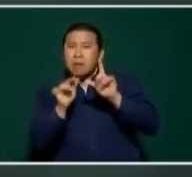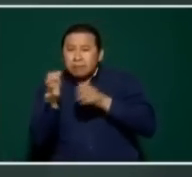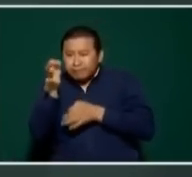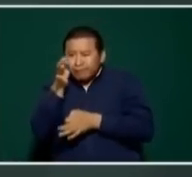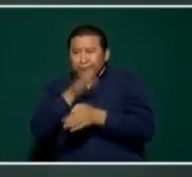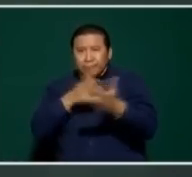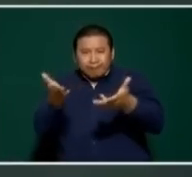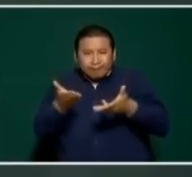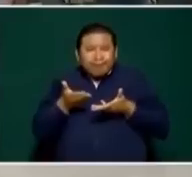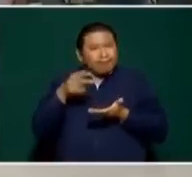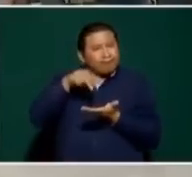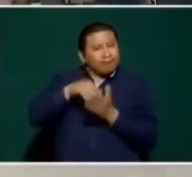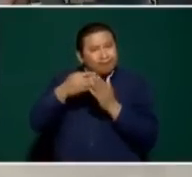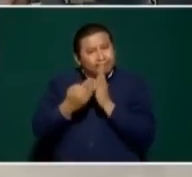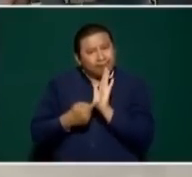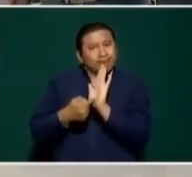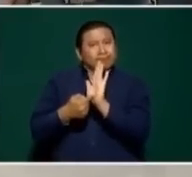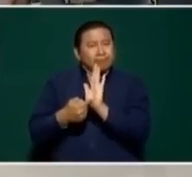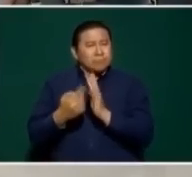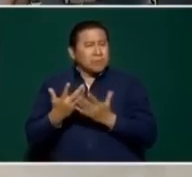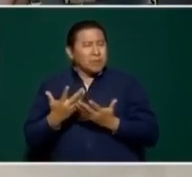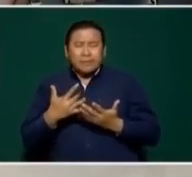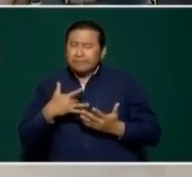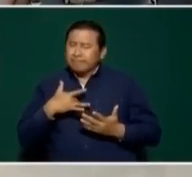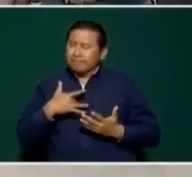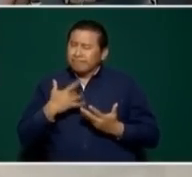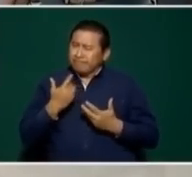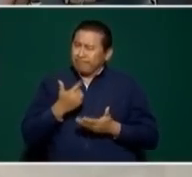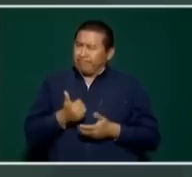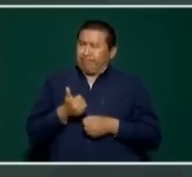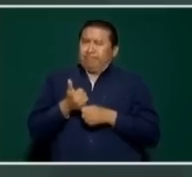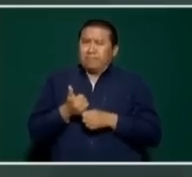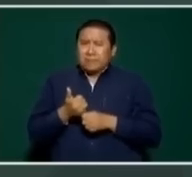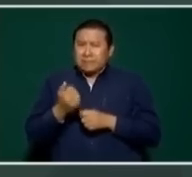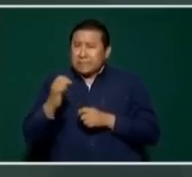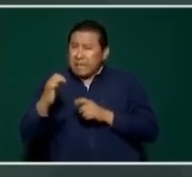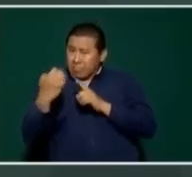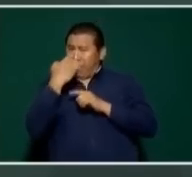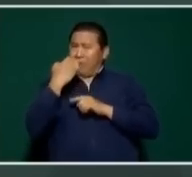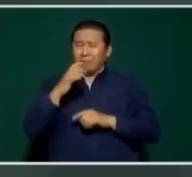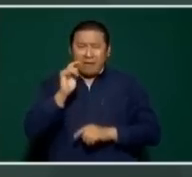y no me dejo engañar.